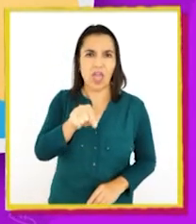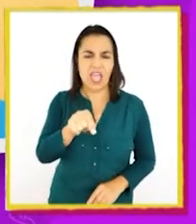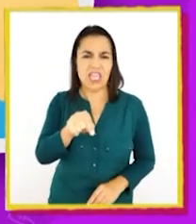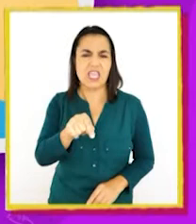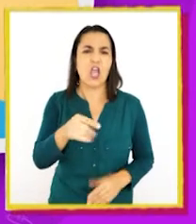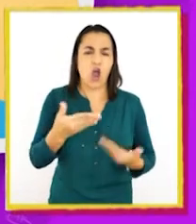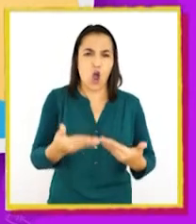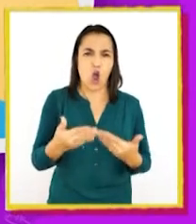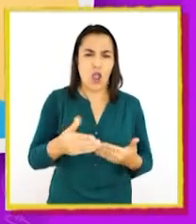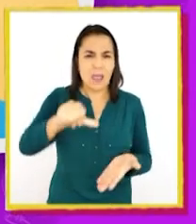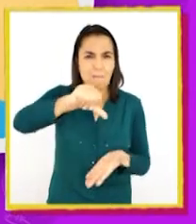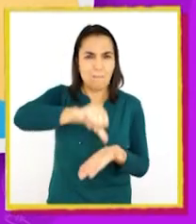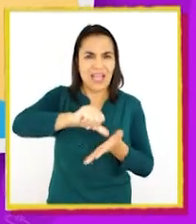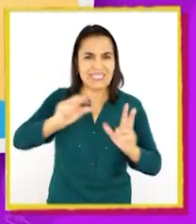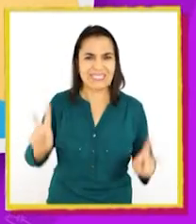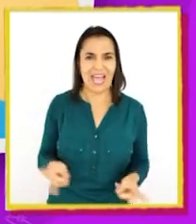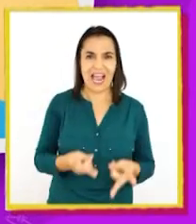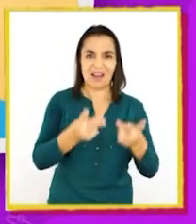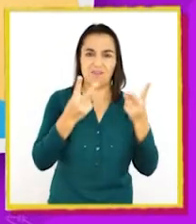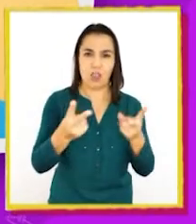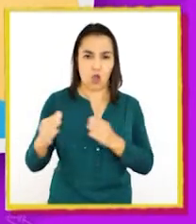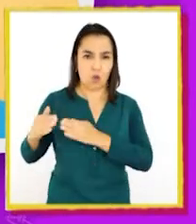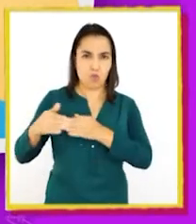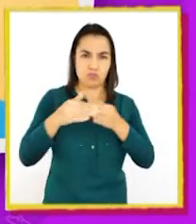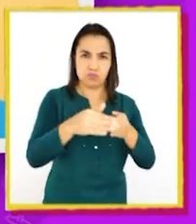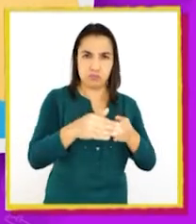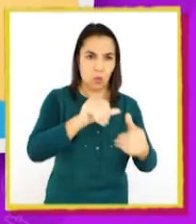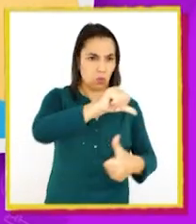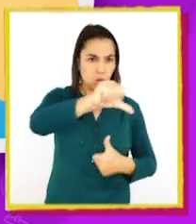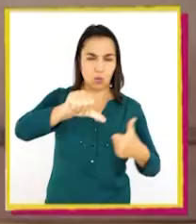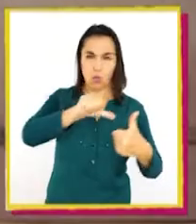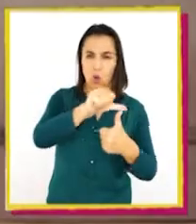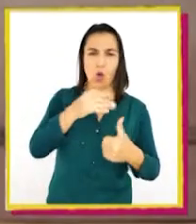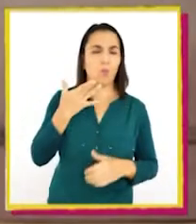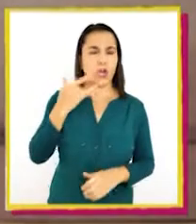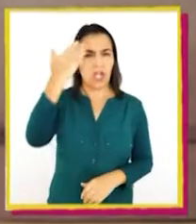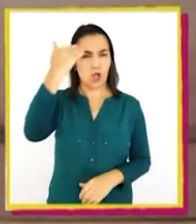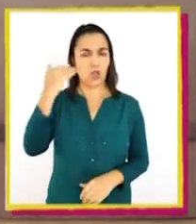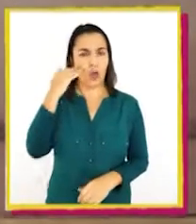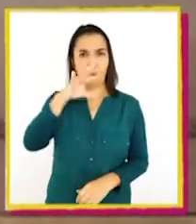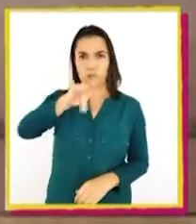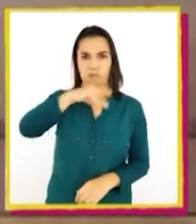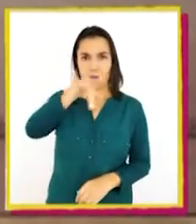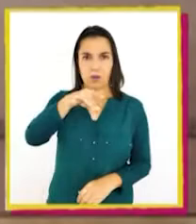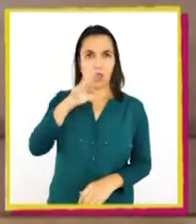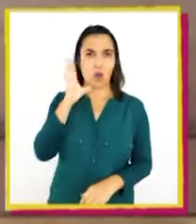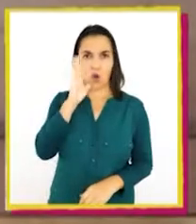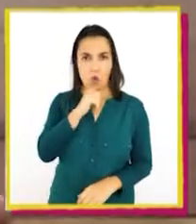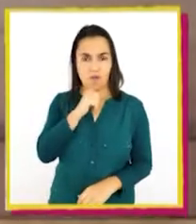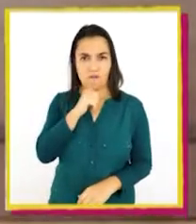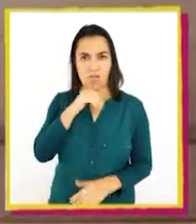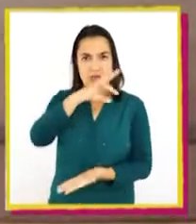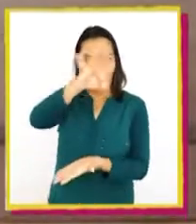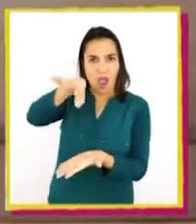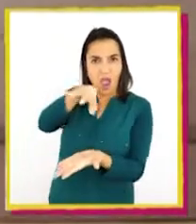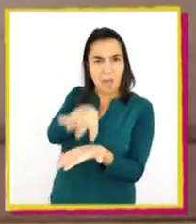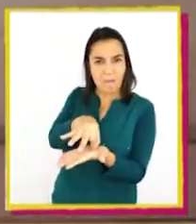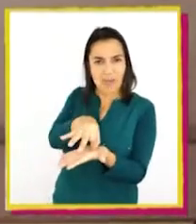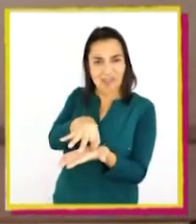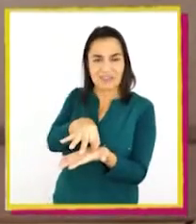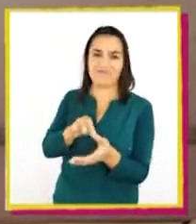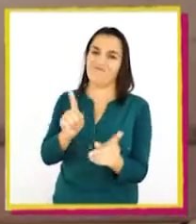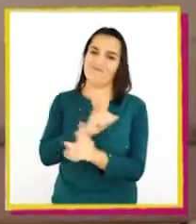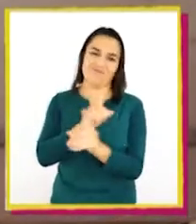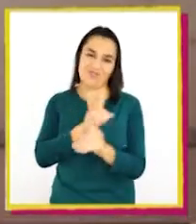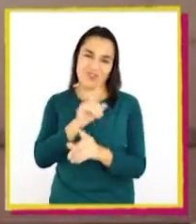Ustedes se preguntarán, ¿por qué Cristóbal Colón estaba tan perdido? ¿Acaso no usó GPS? Pues no, en